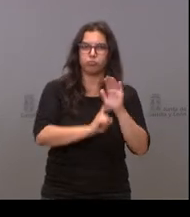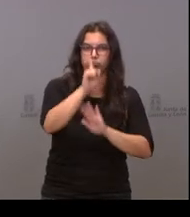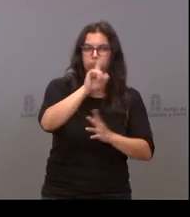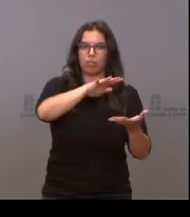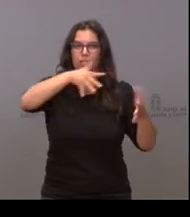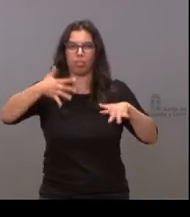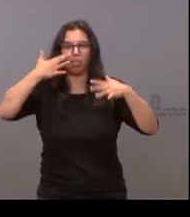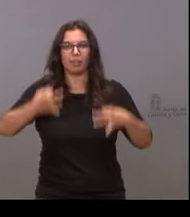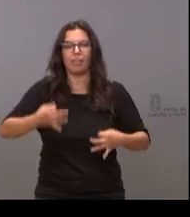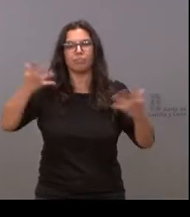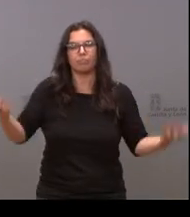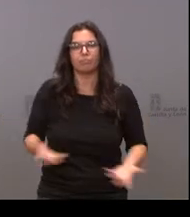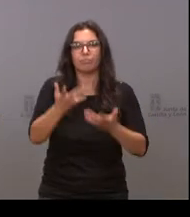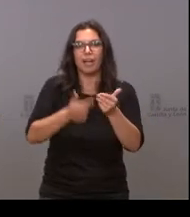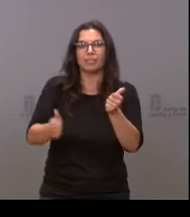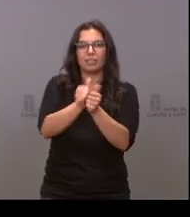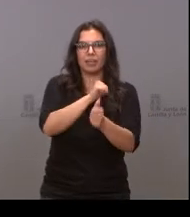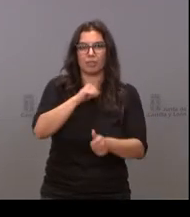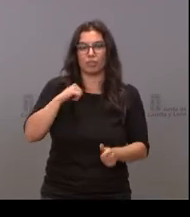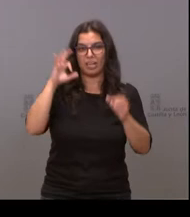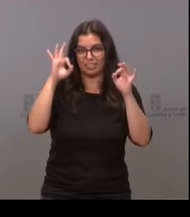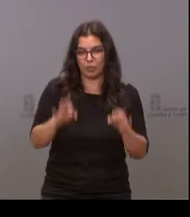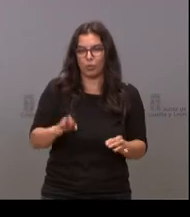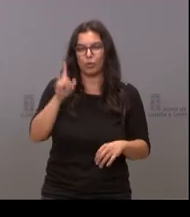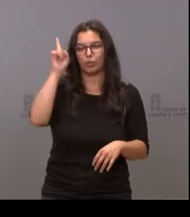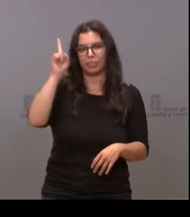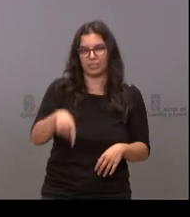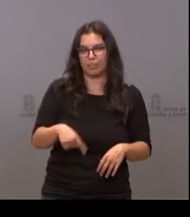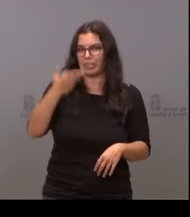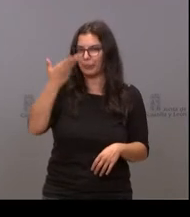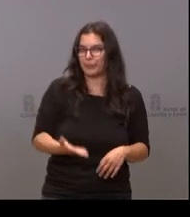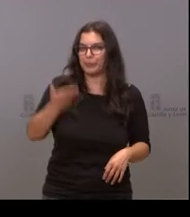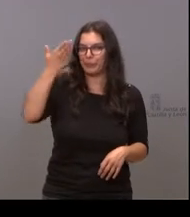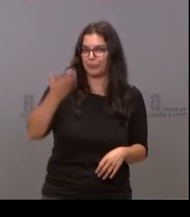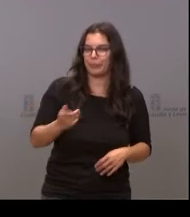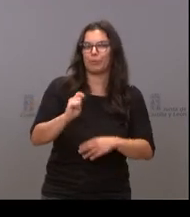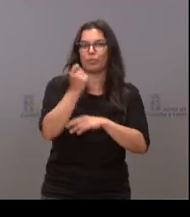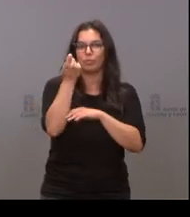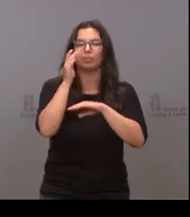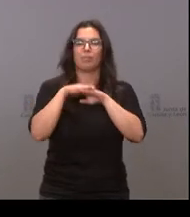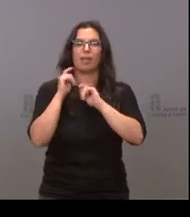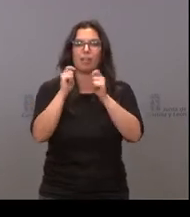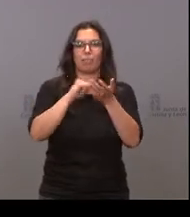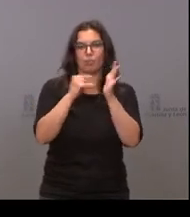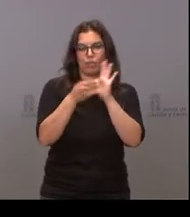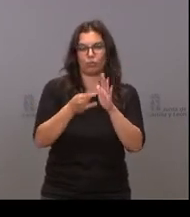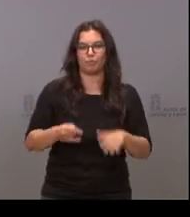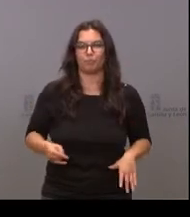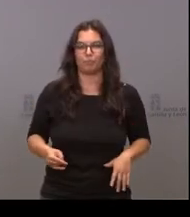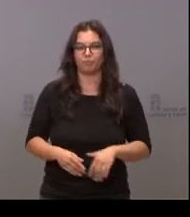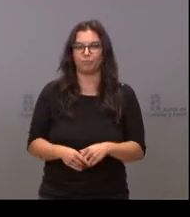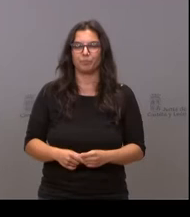servicio de asistencia personal que seguro sea también clave del éxito de este proyecto que presentamos hoy